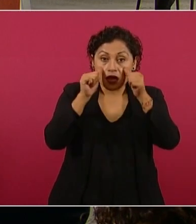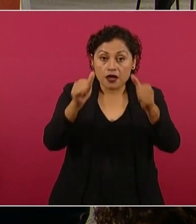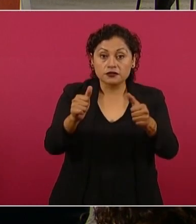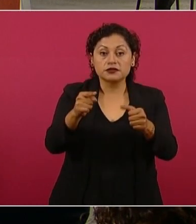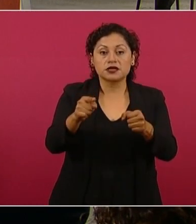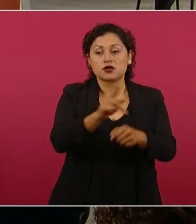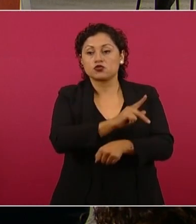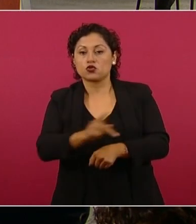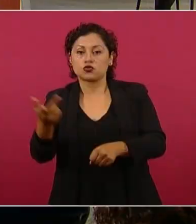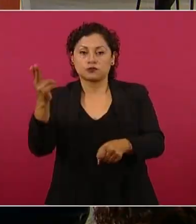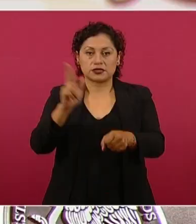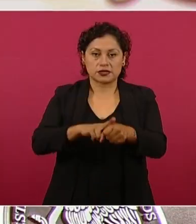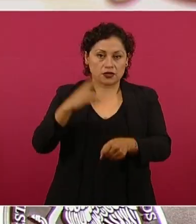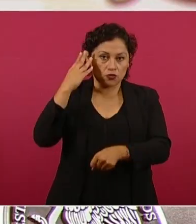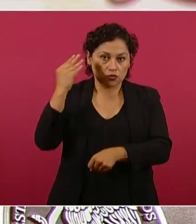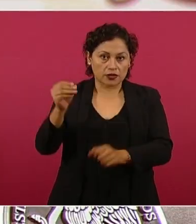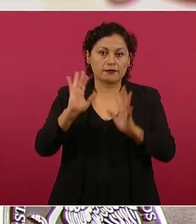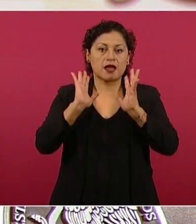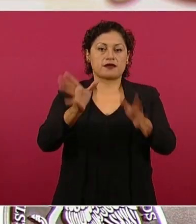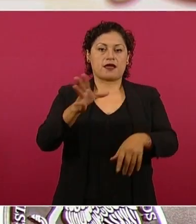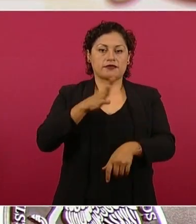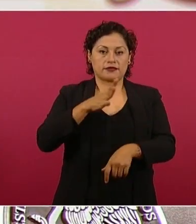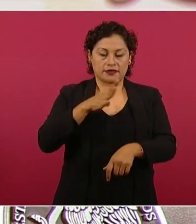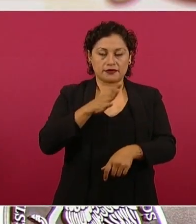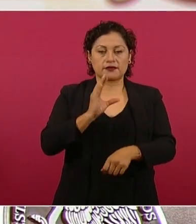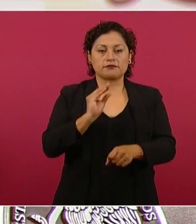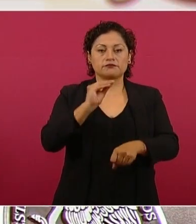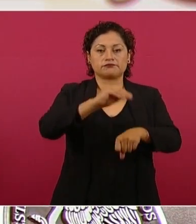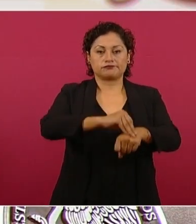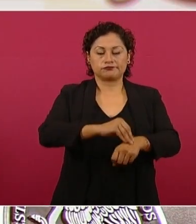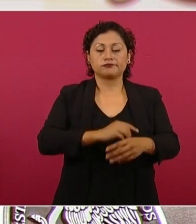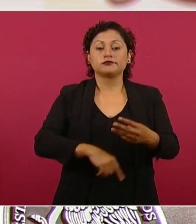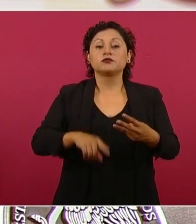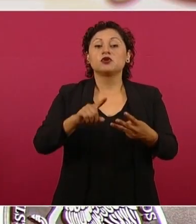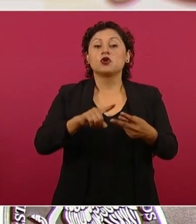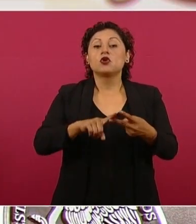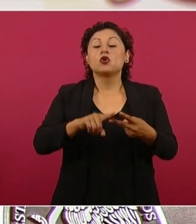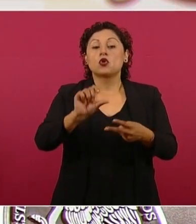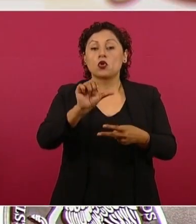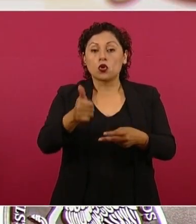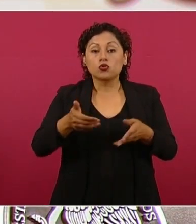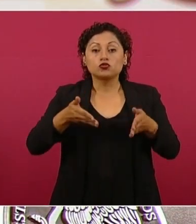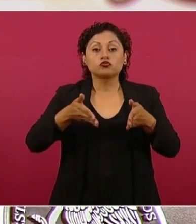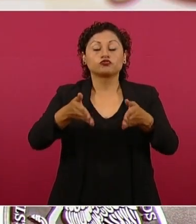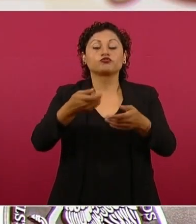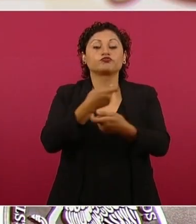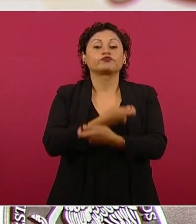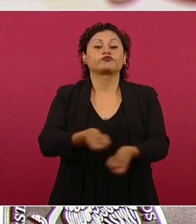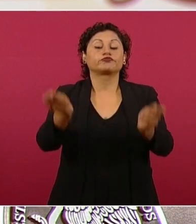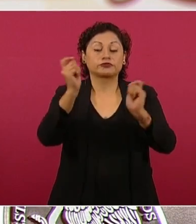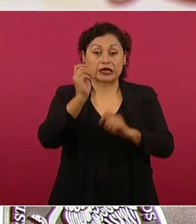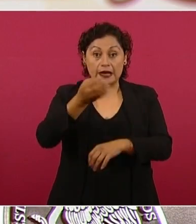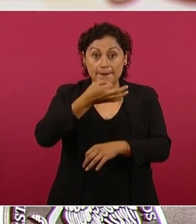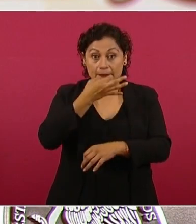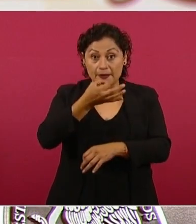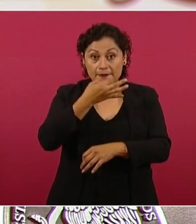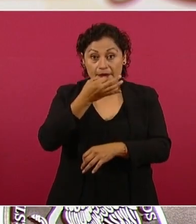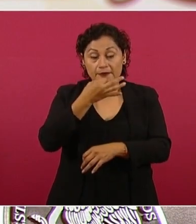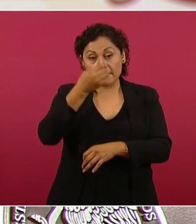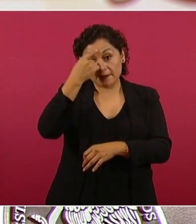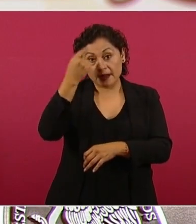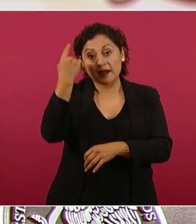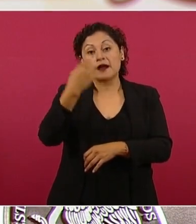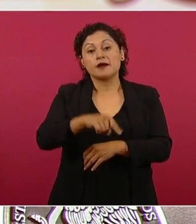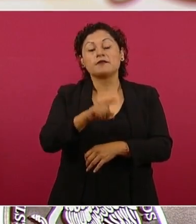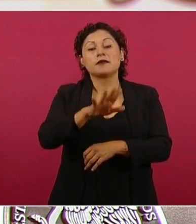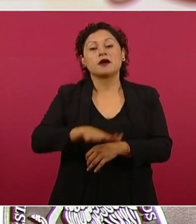En segundo lugar, para garantizar el abasto de medicamentos, se concluyó con un proceso de ampliación de las farmacias en los hospitales, en